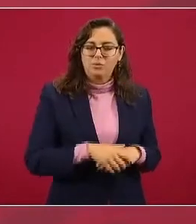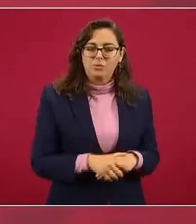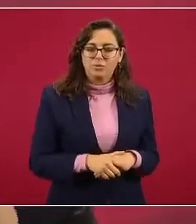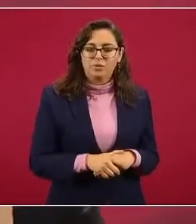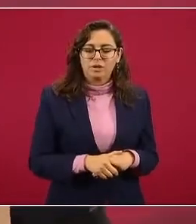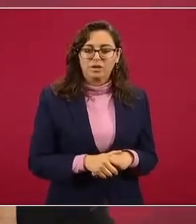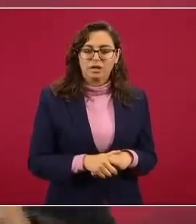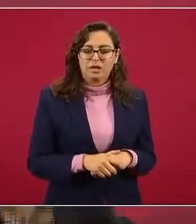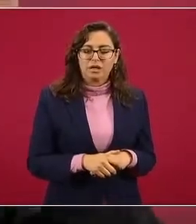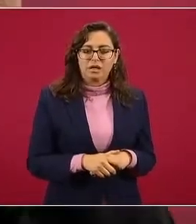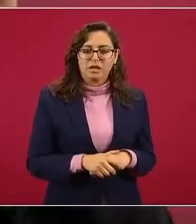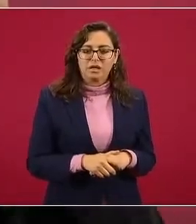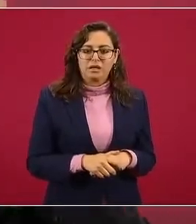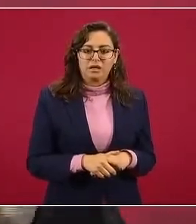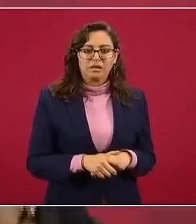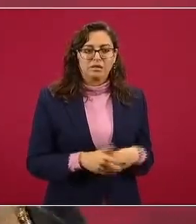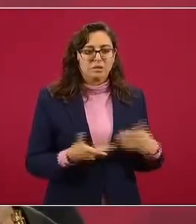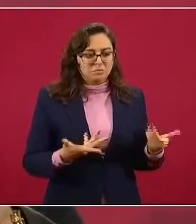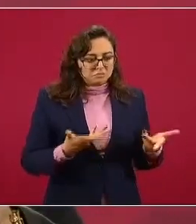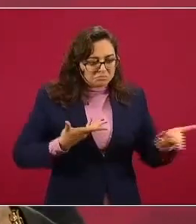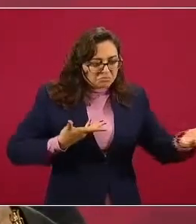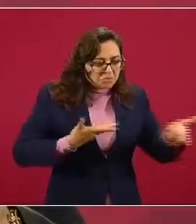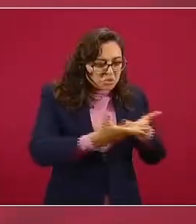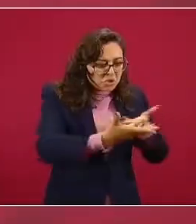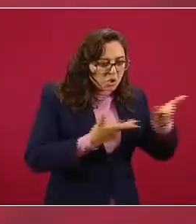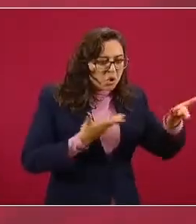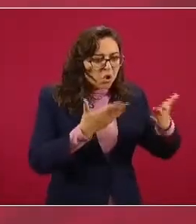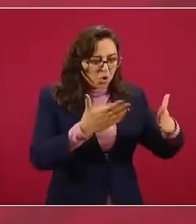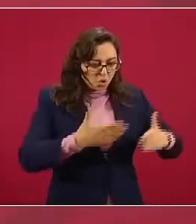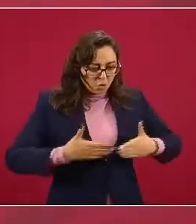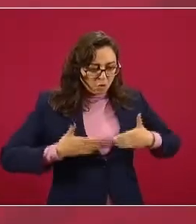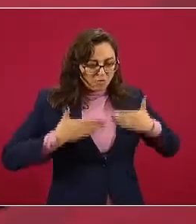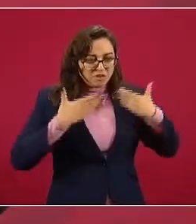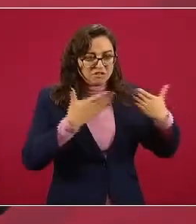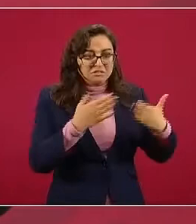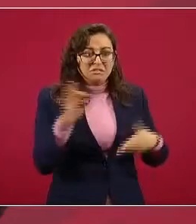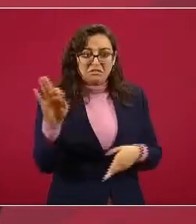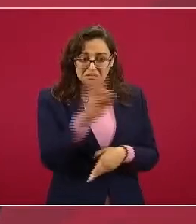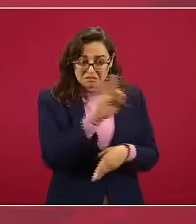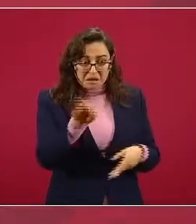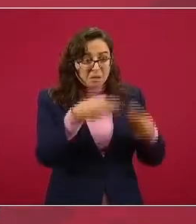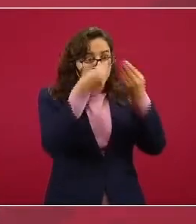y te digo que el edificio que hemos construido juntos se puede venir abajo,